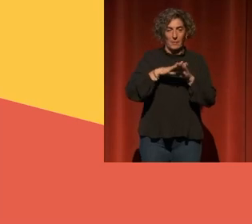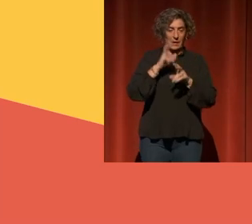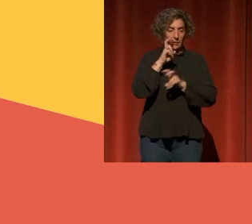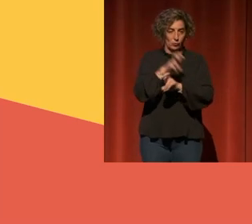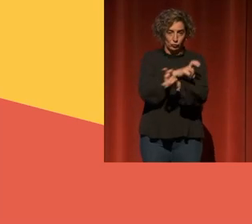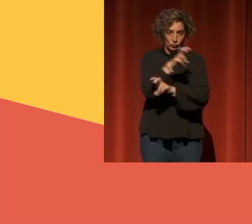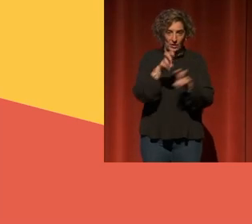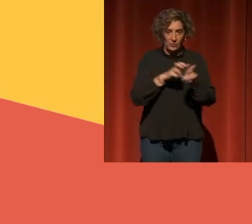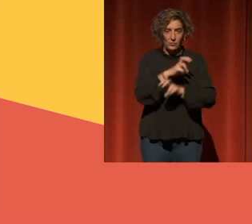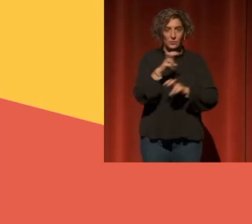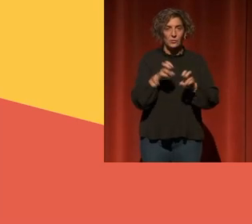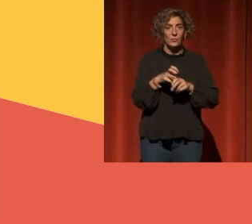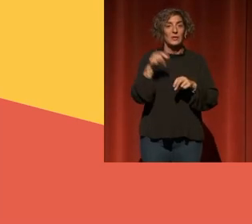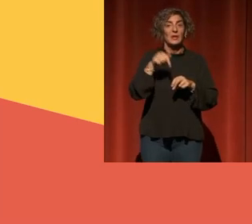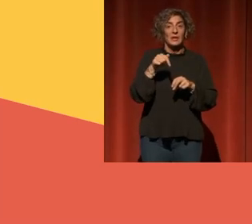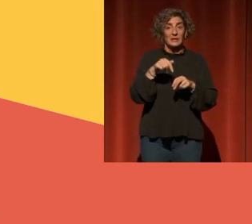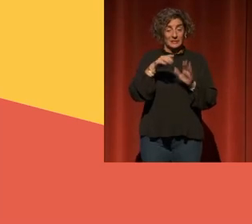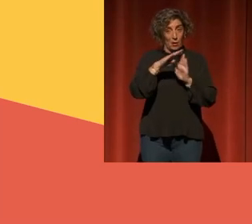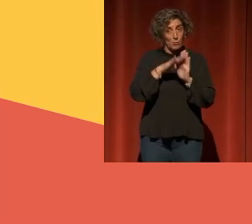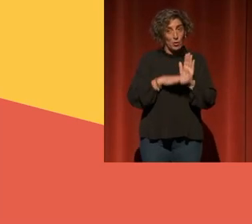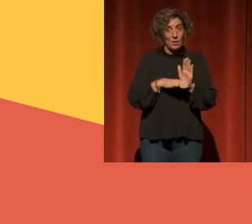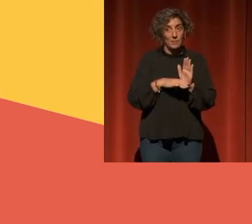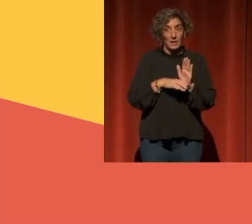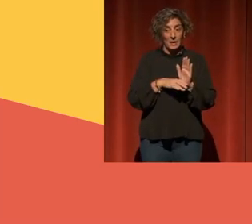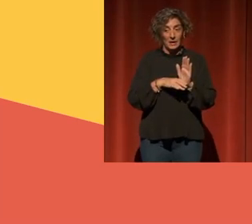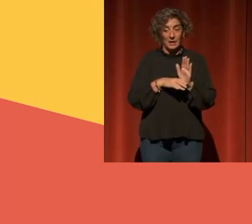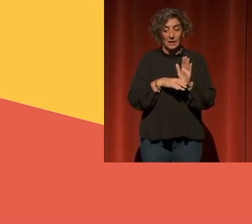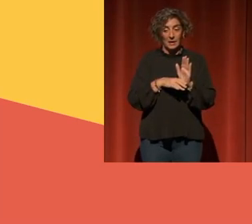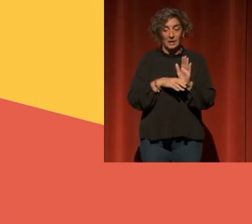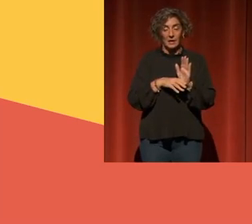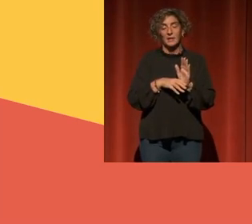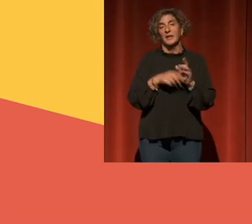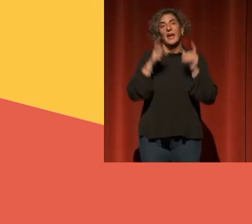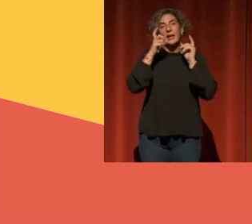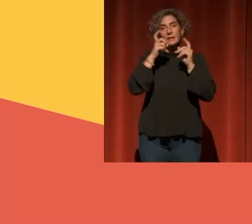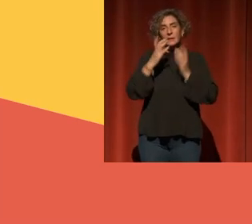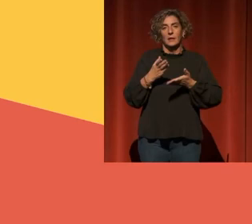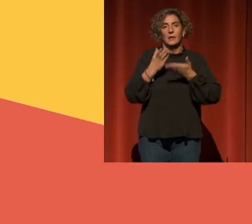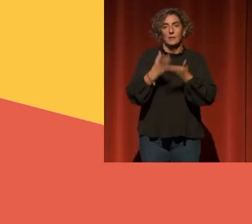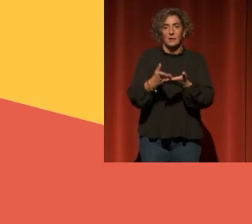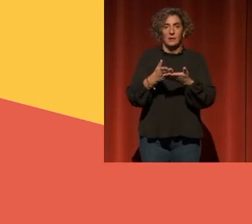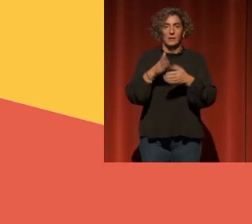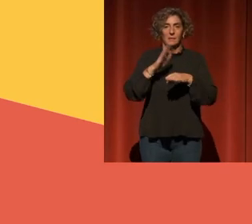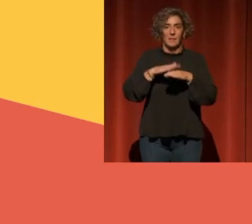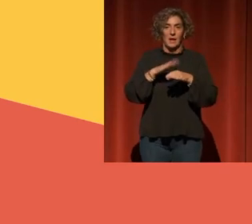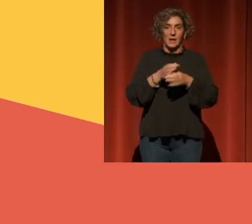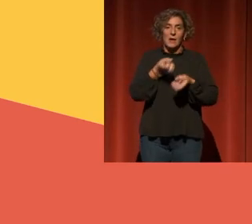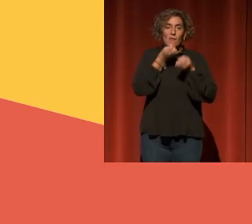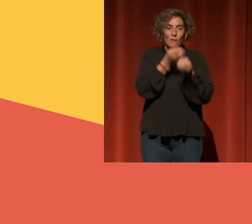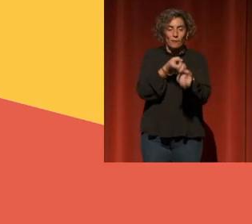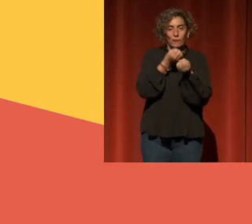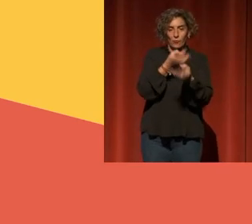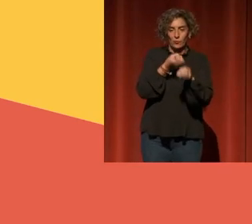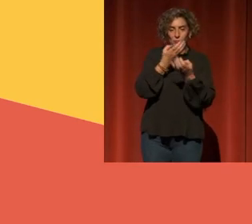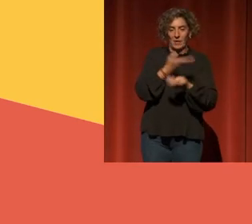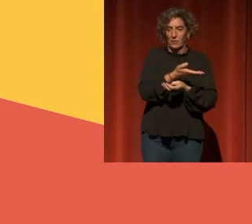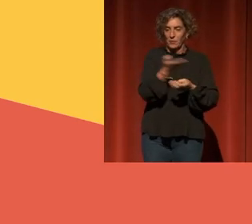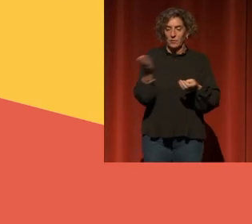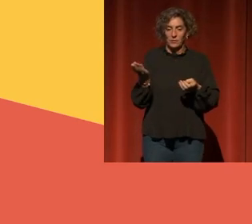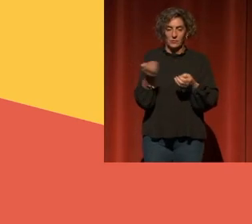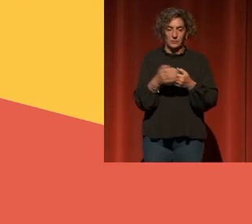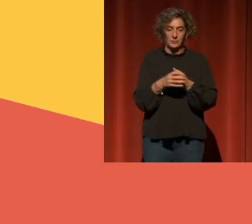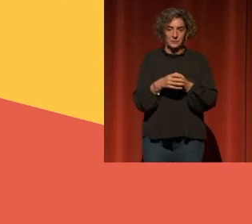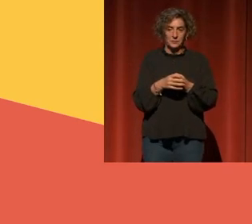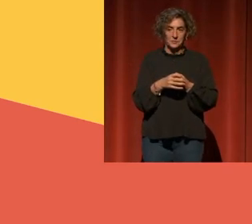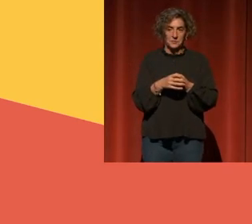searcher y este programa pretende contribuir a la alfabetización informacional desarrollando mejores